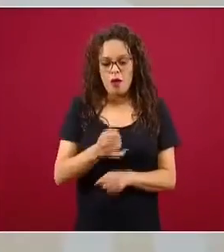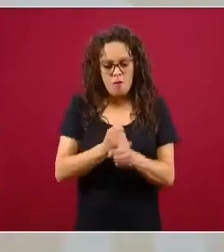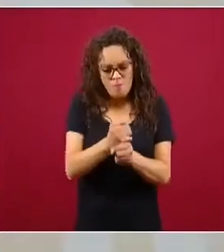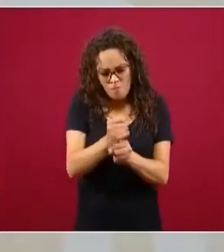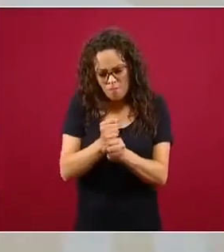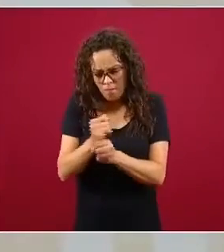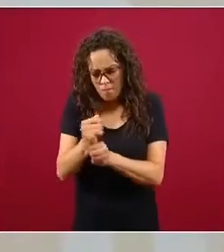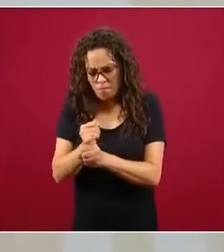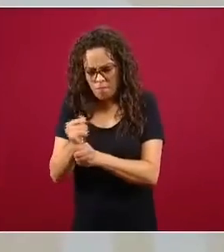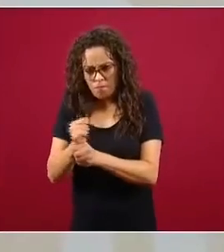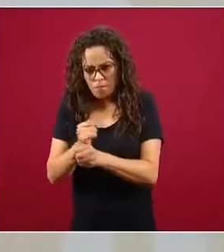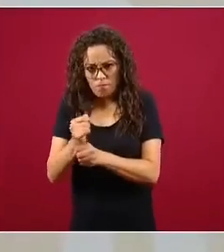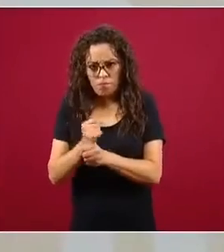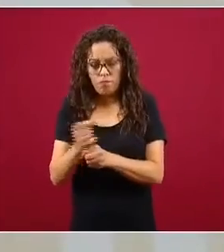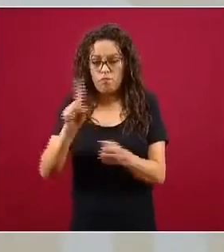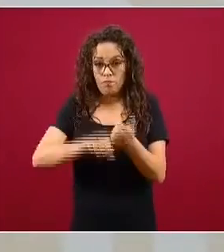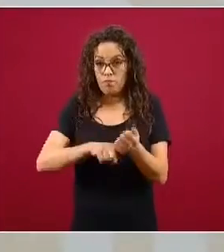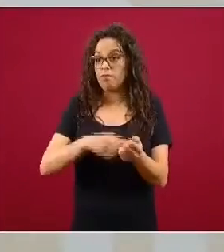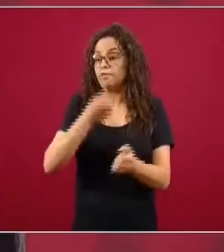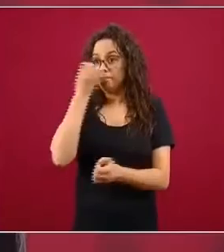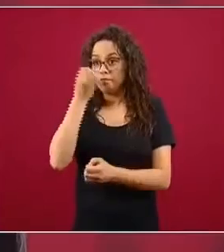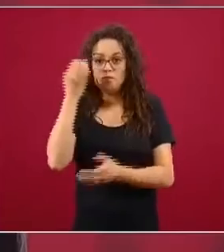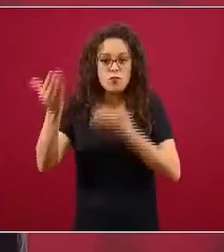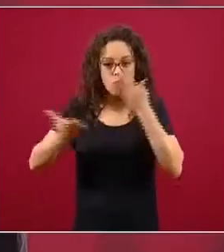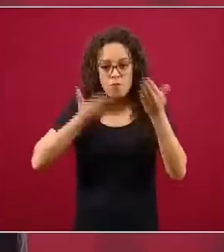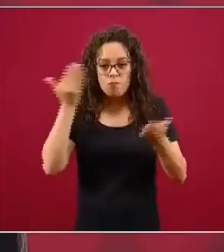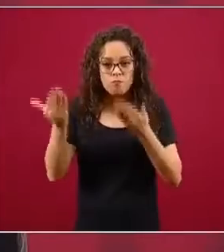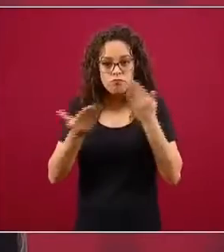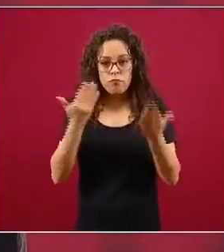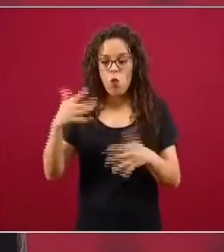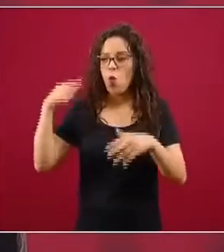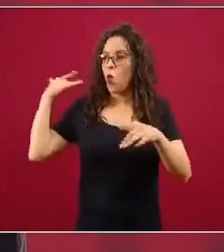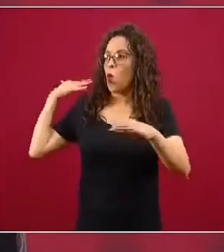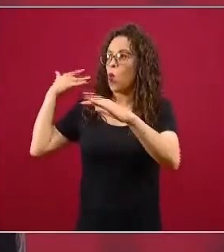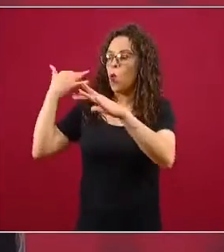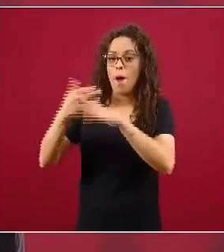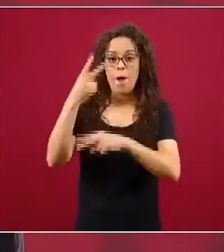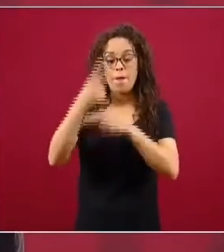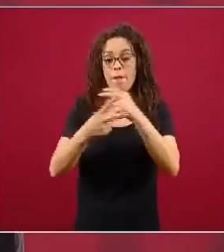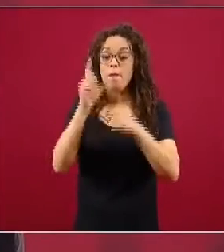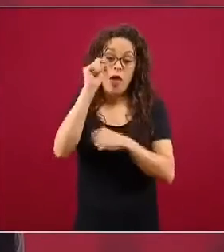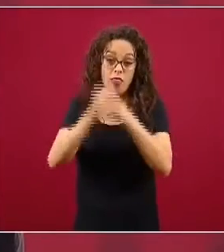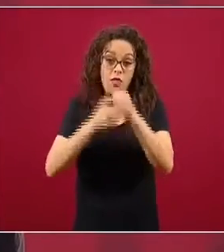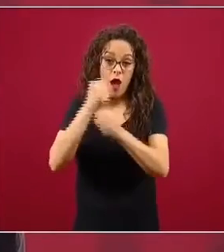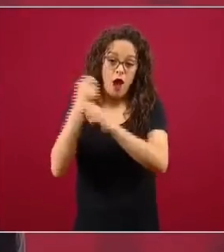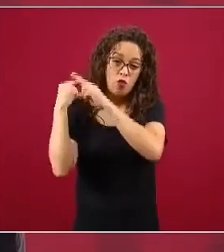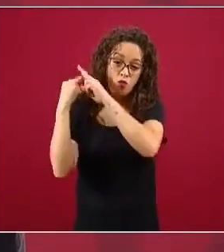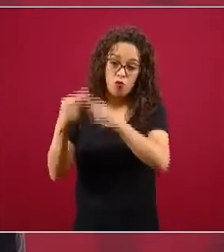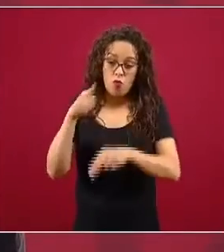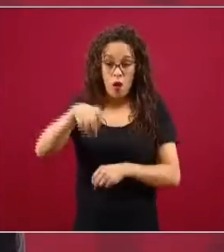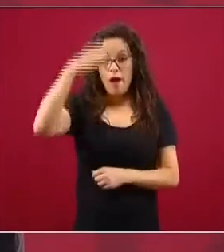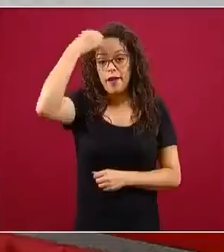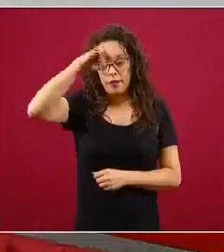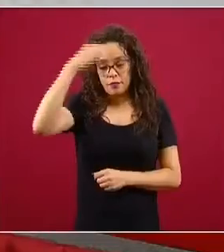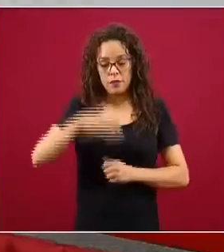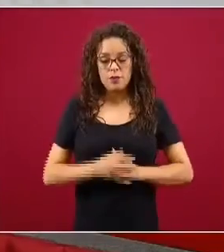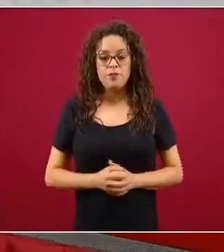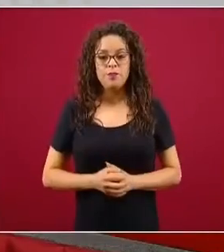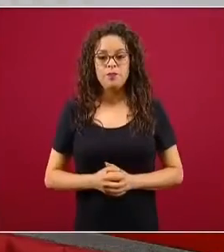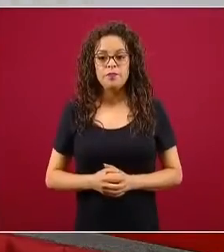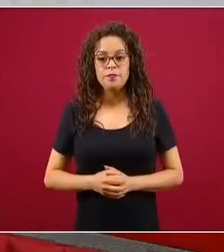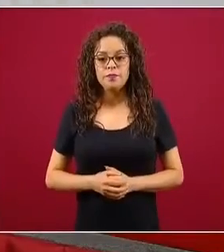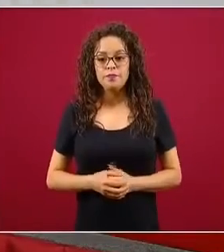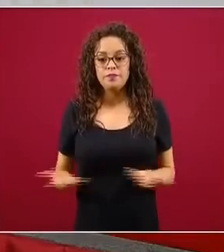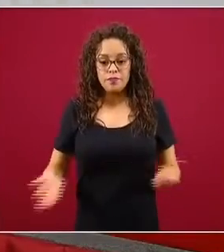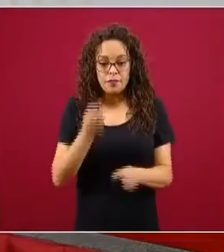más de 14 años. Y lo que nos va a explicar es de manera integral cómo estamos enfrentando,